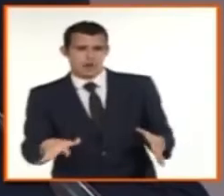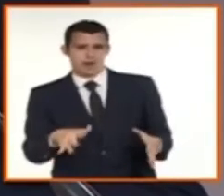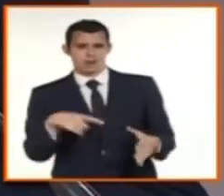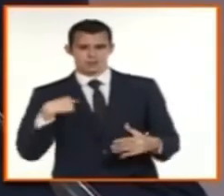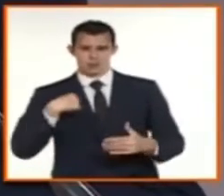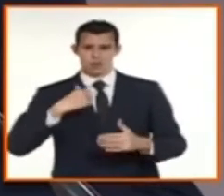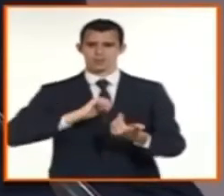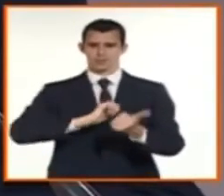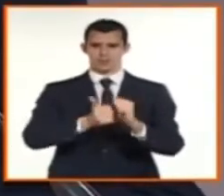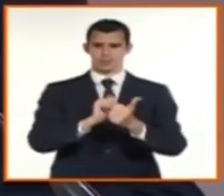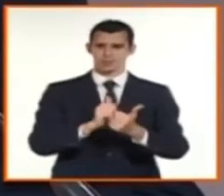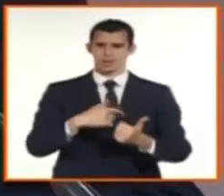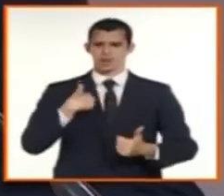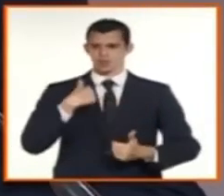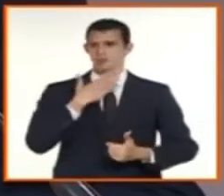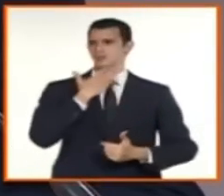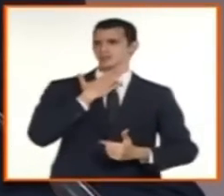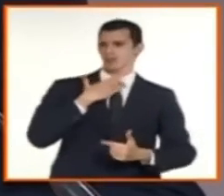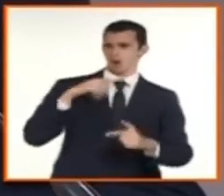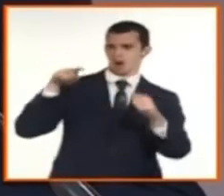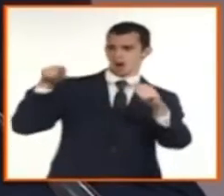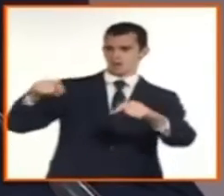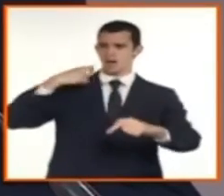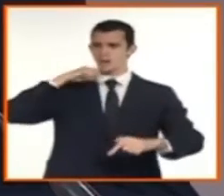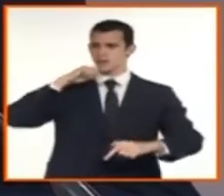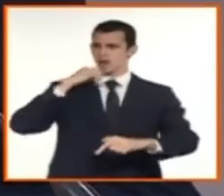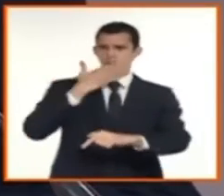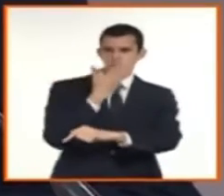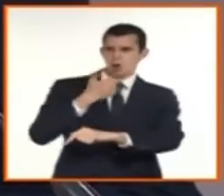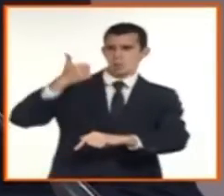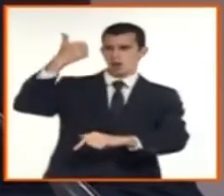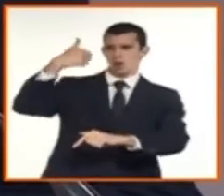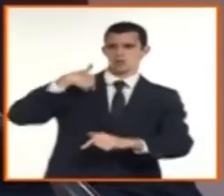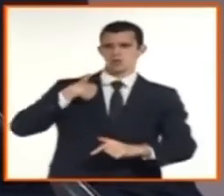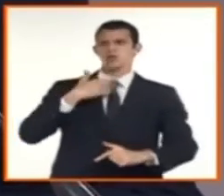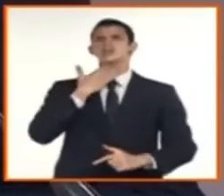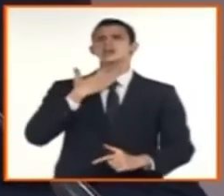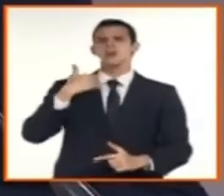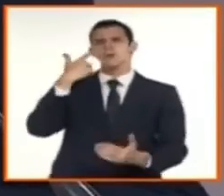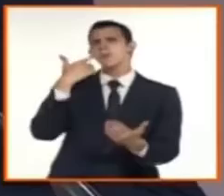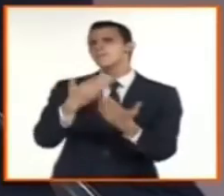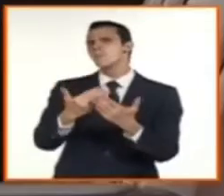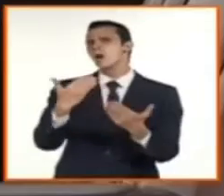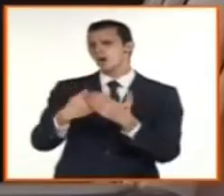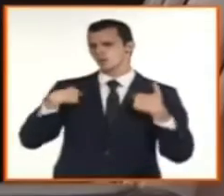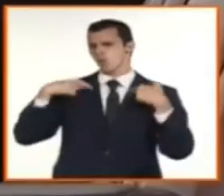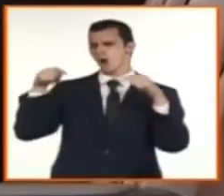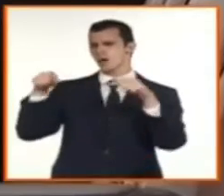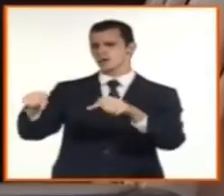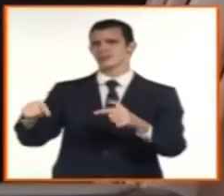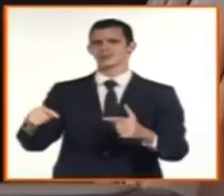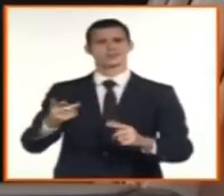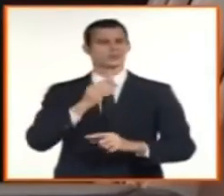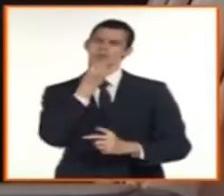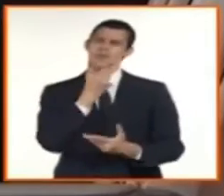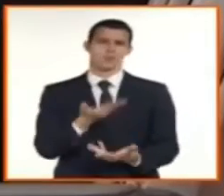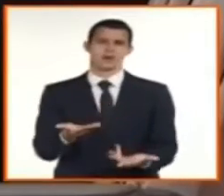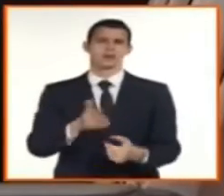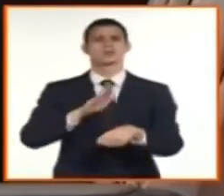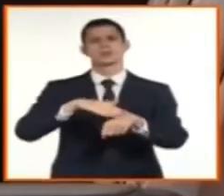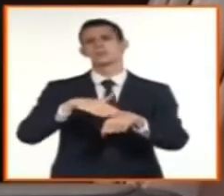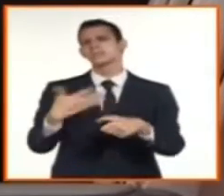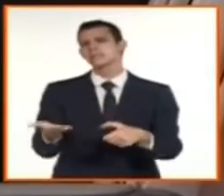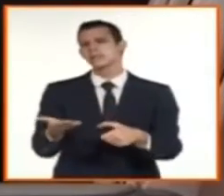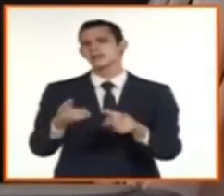negociación en este sentido y se respete por supuesto nuestra condición de cara al clásico mundial cuál sería la posición